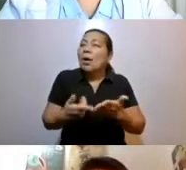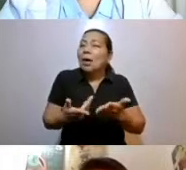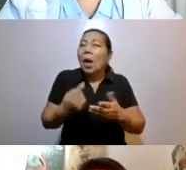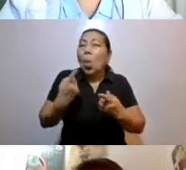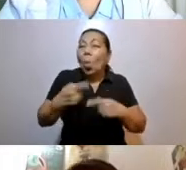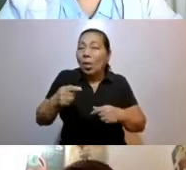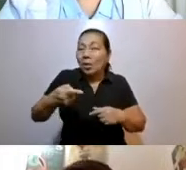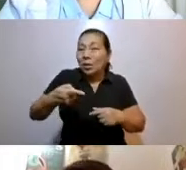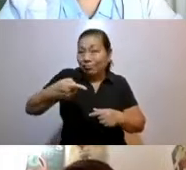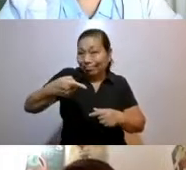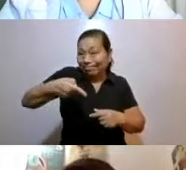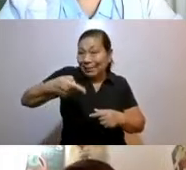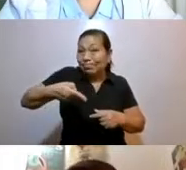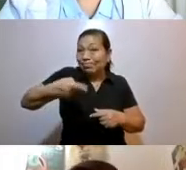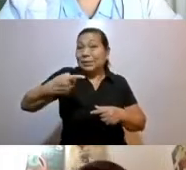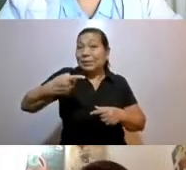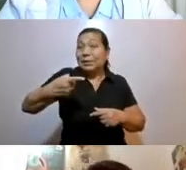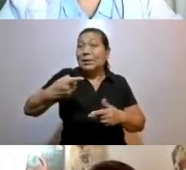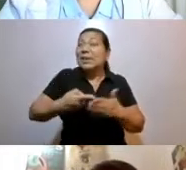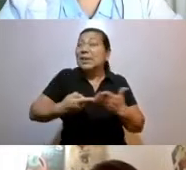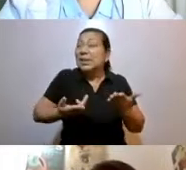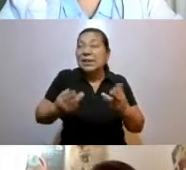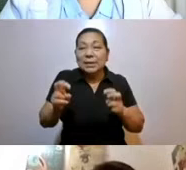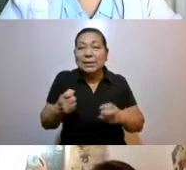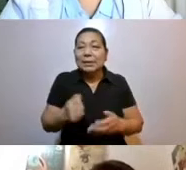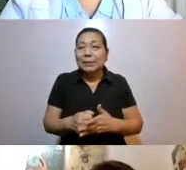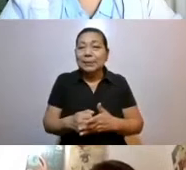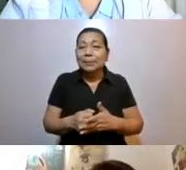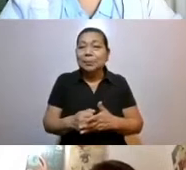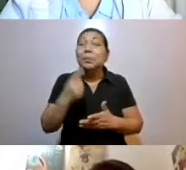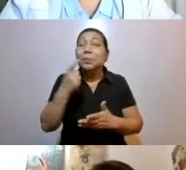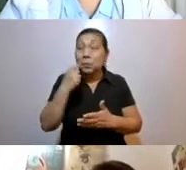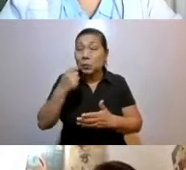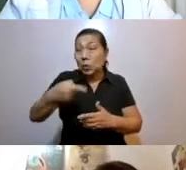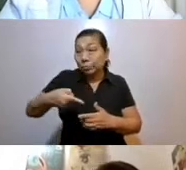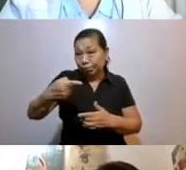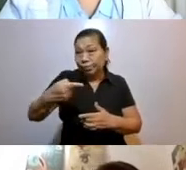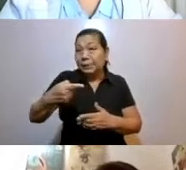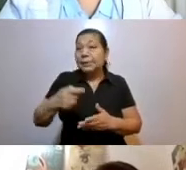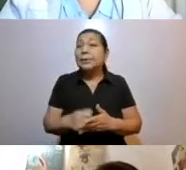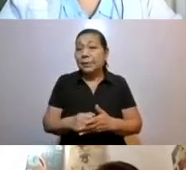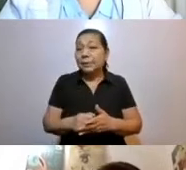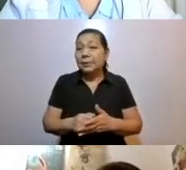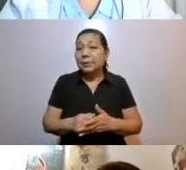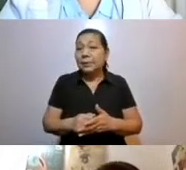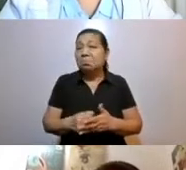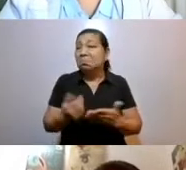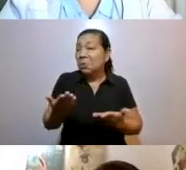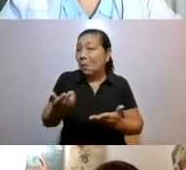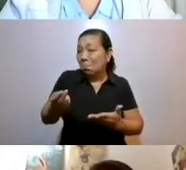erección. ¿Qué es la erección? El pene del hombre se,